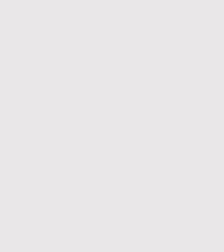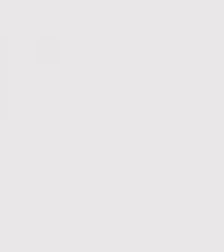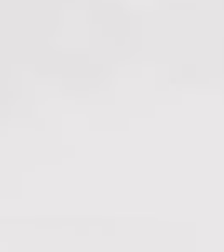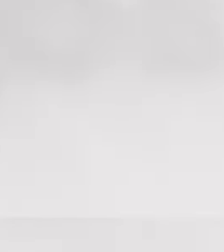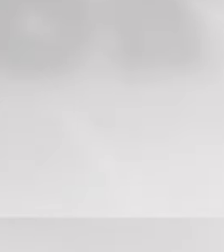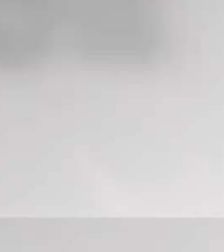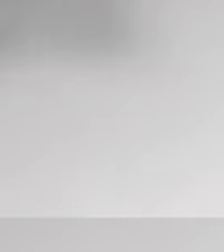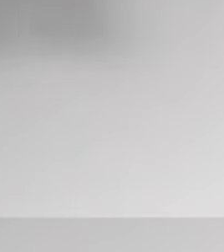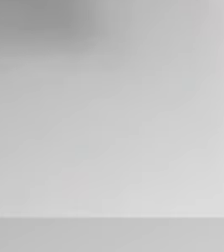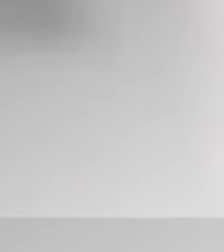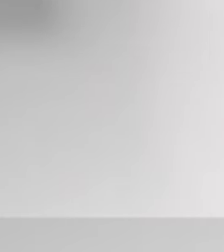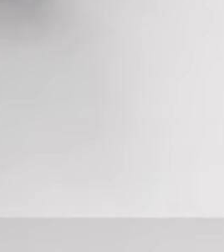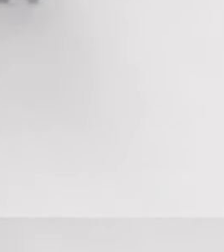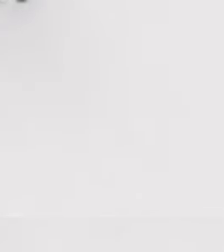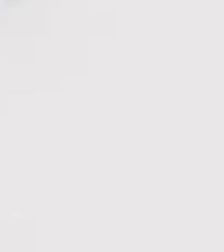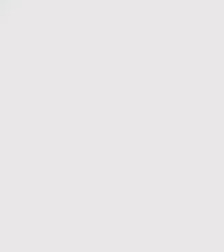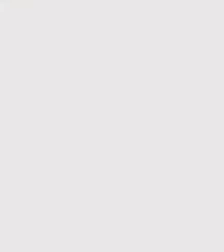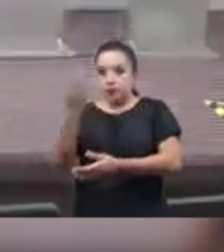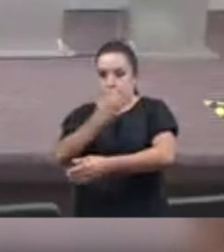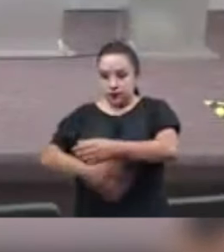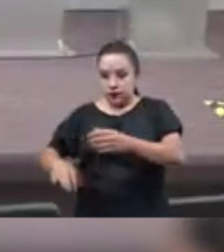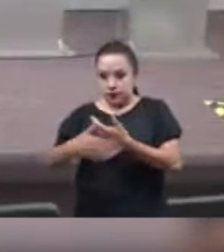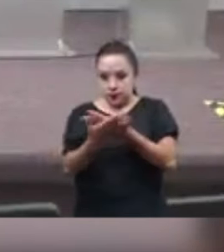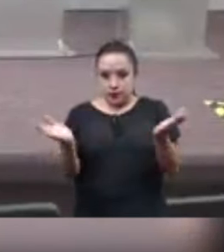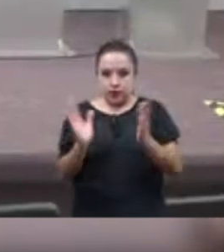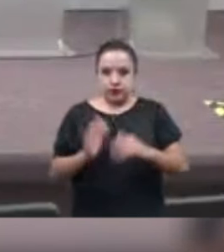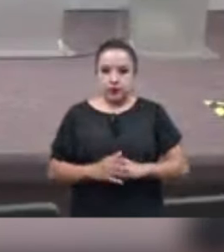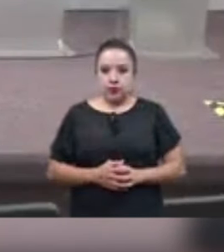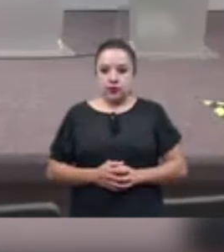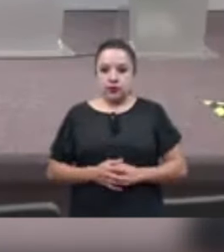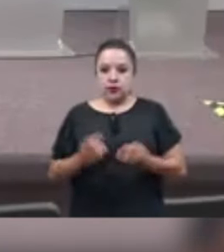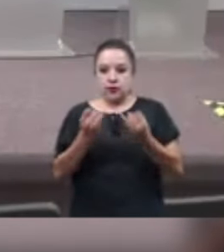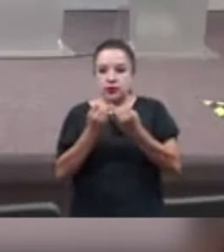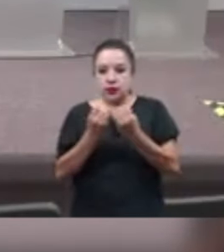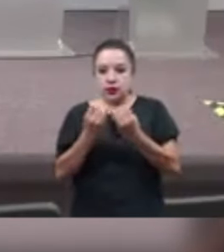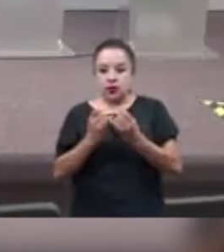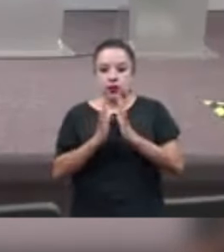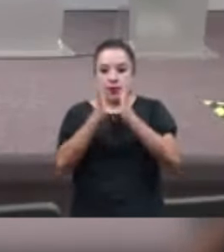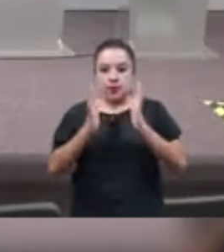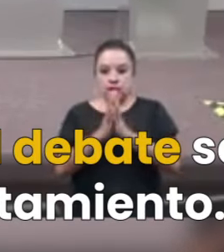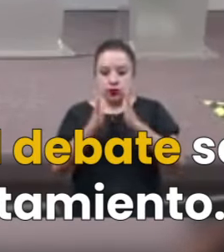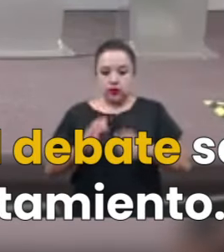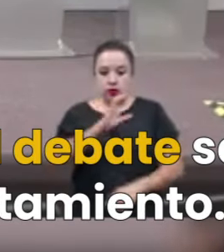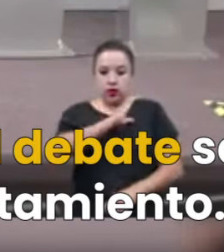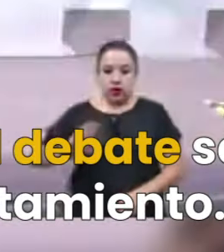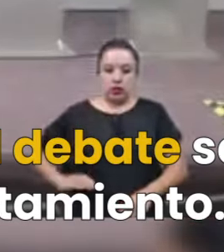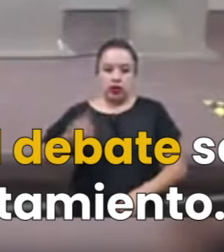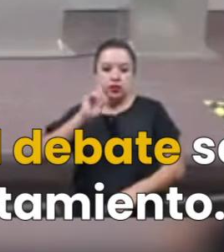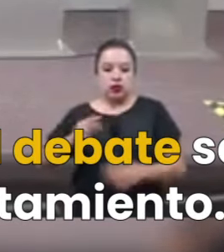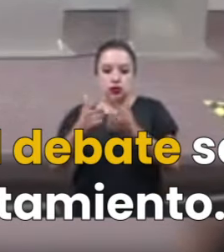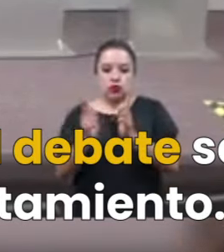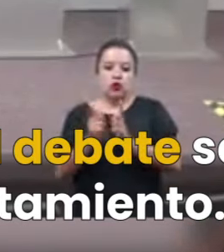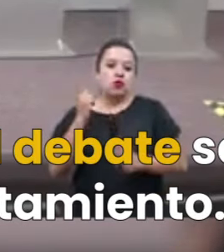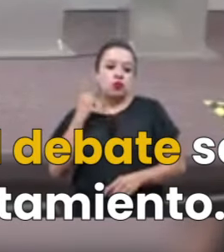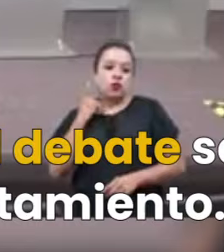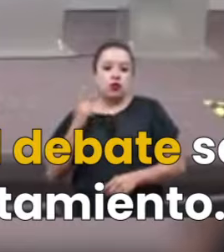Berenice Licona López del PRD aseguró que como digna representante levantará la voz para hacer escuchar sus propuestas y lamentó que en el debate